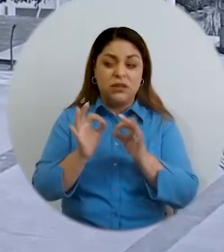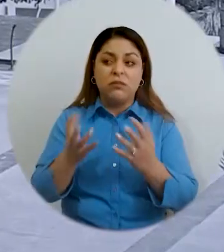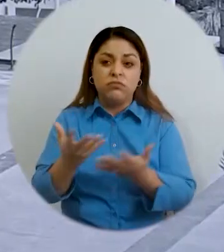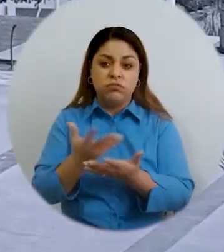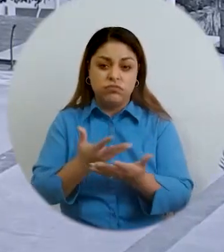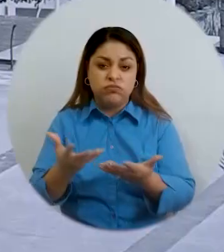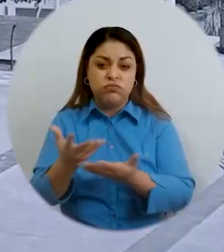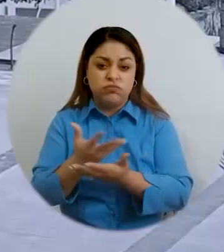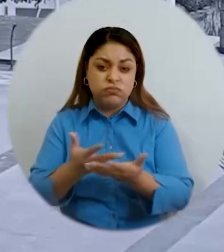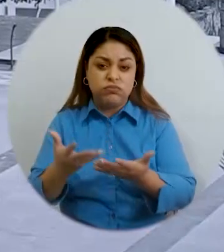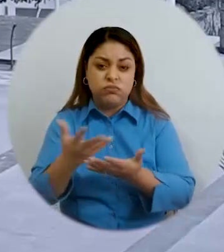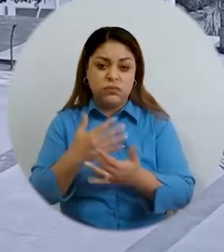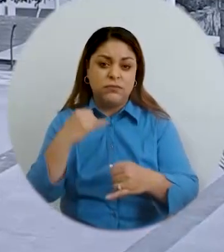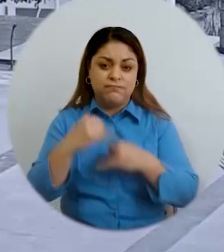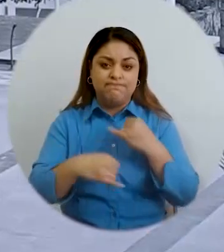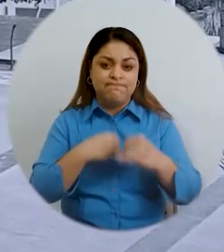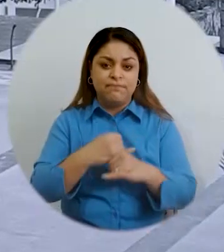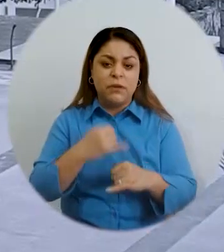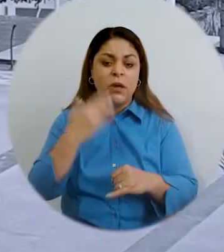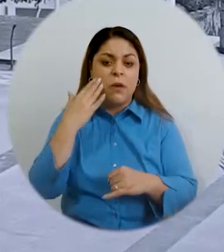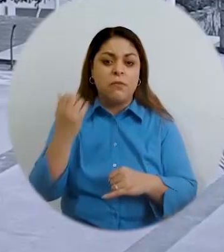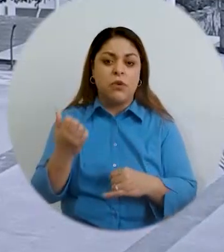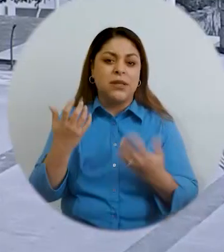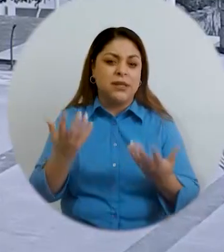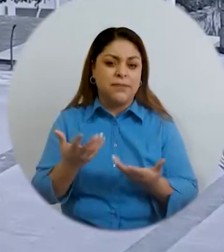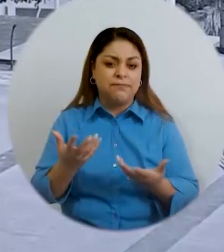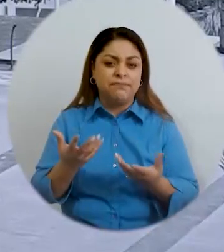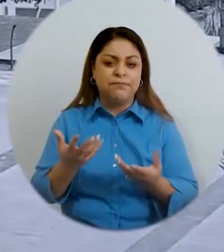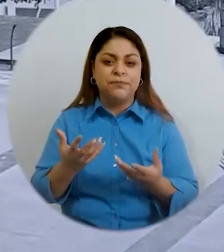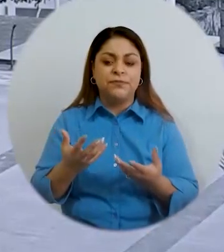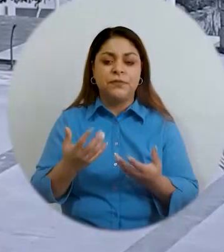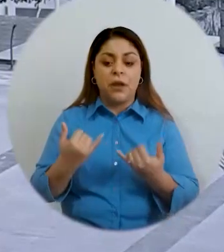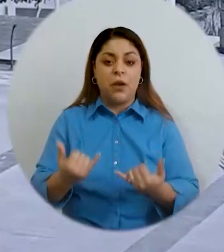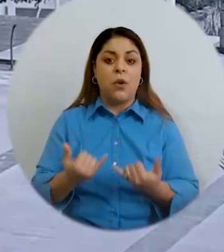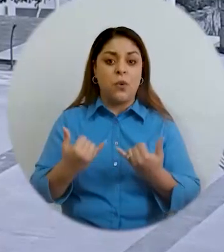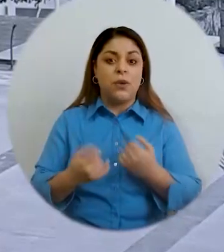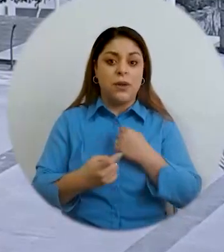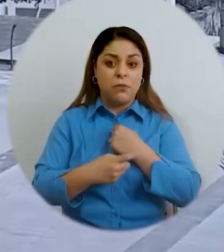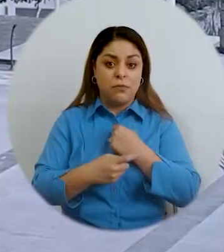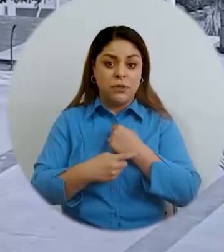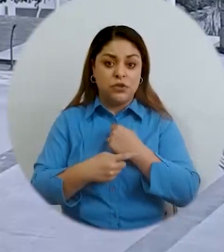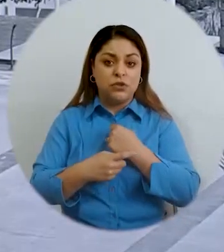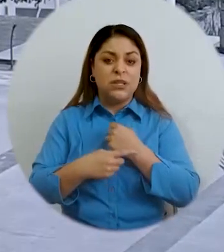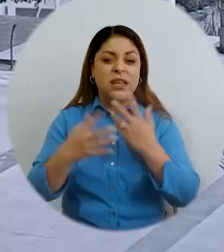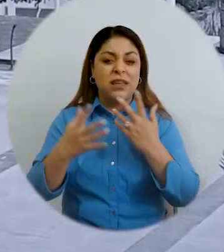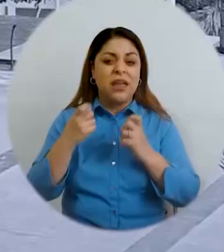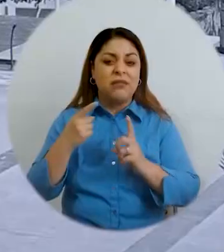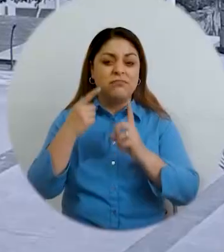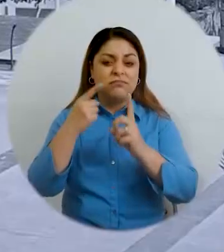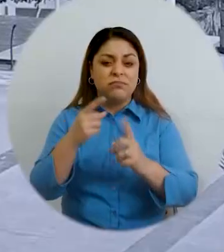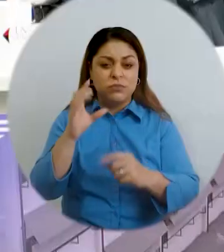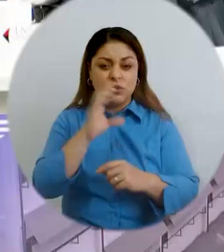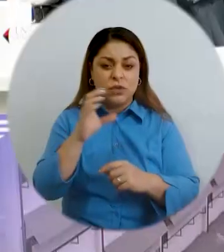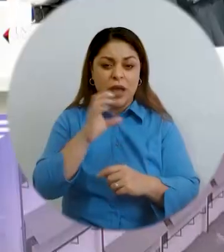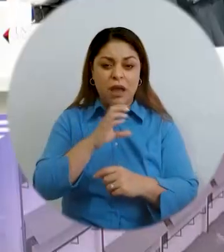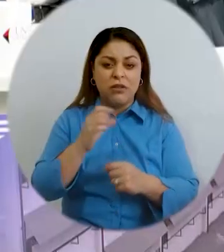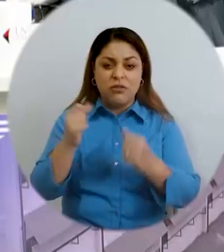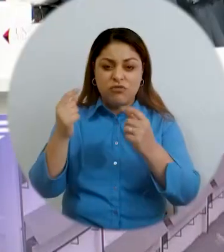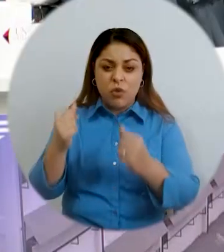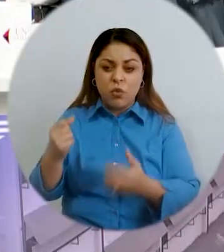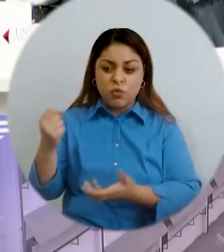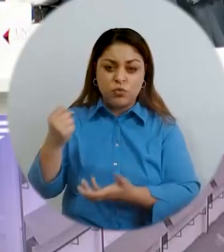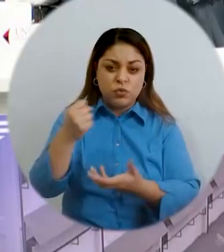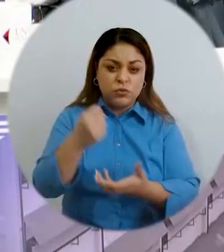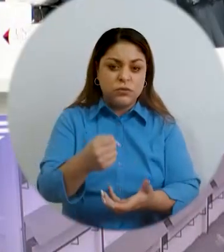fundamental, particularmente porque en estos momentos estamos en una búsqueda de recursos para